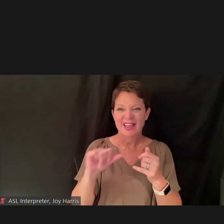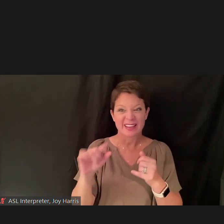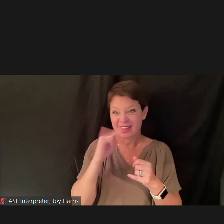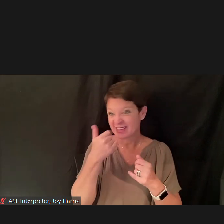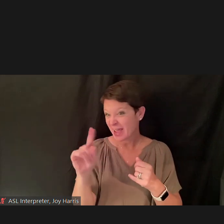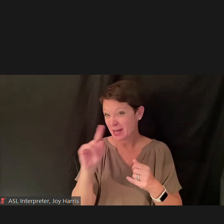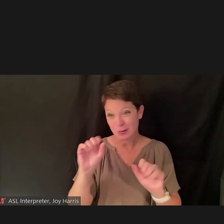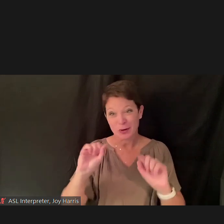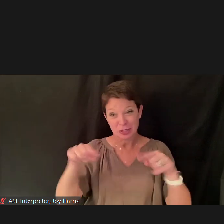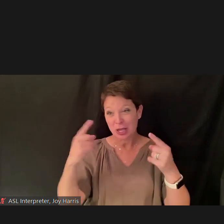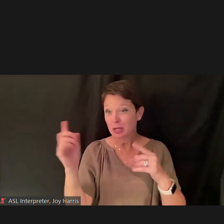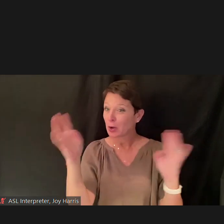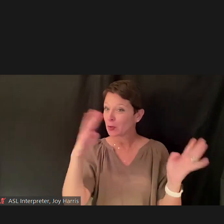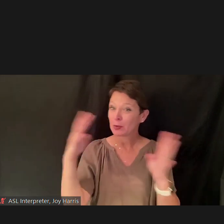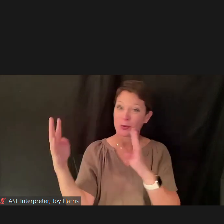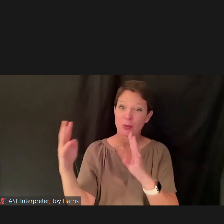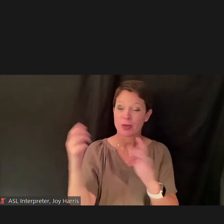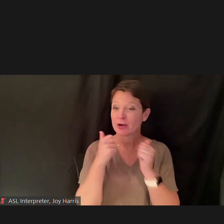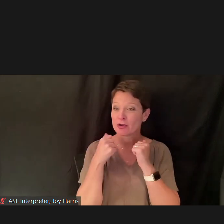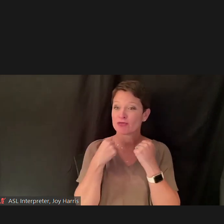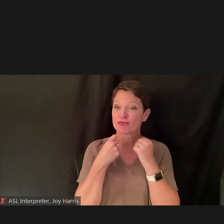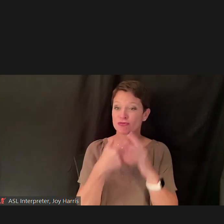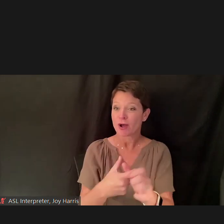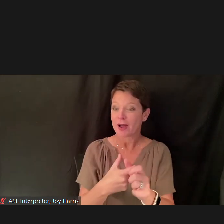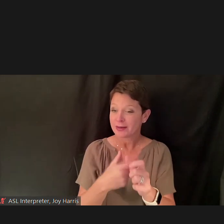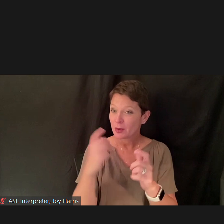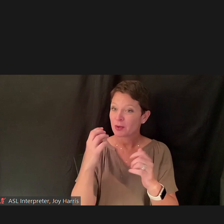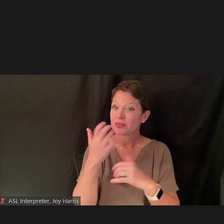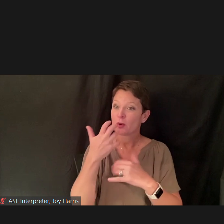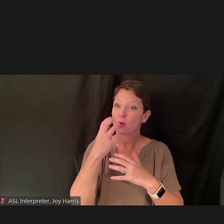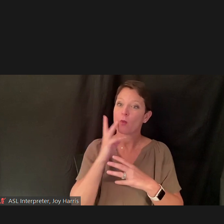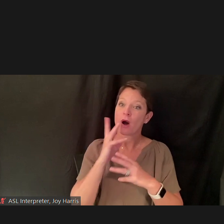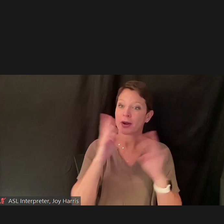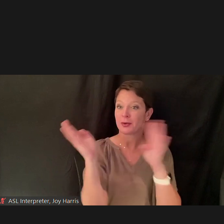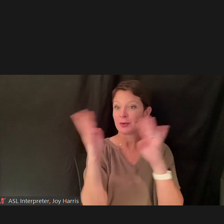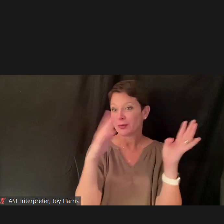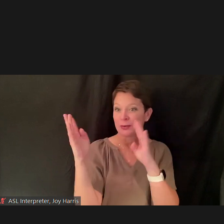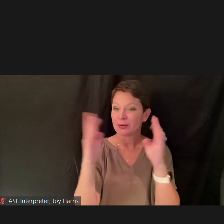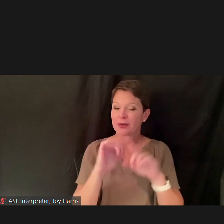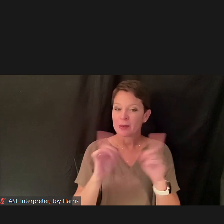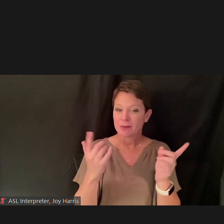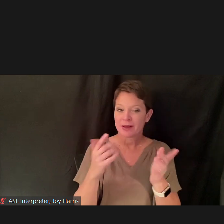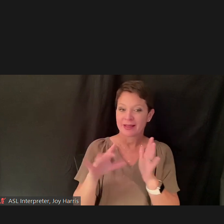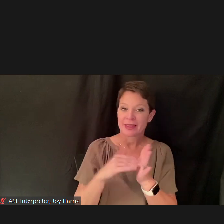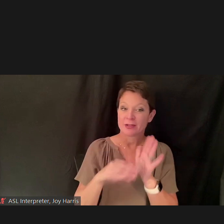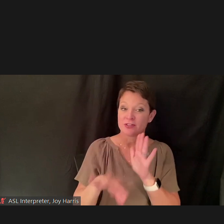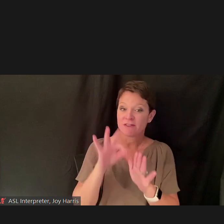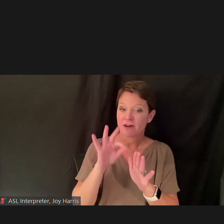de riego de agua, aerosol. Esto le ayuda a bajar temperatura.